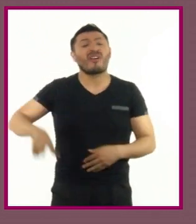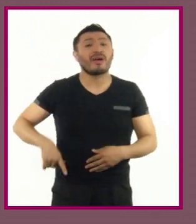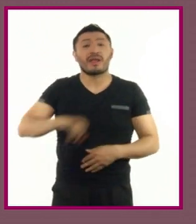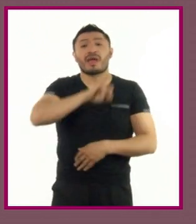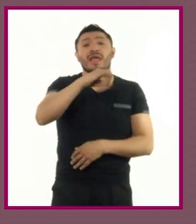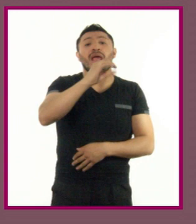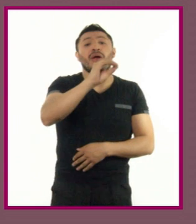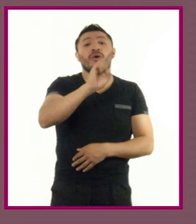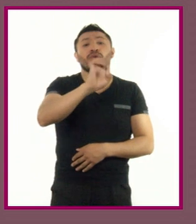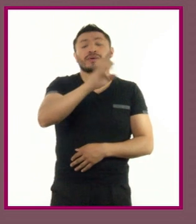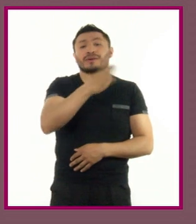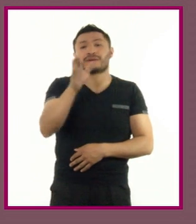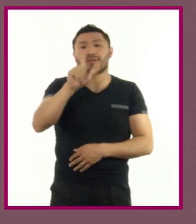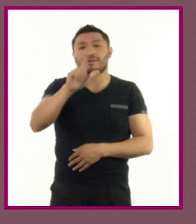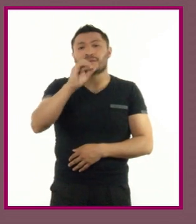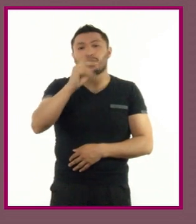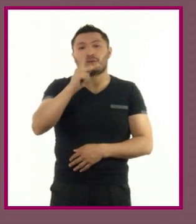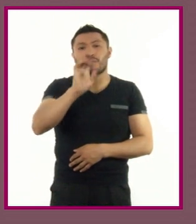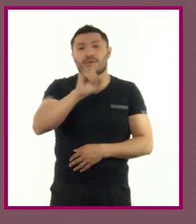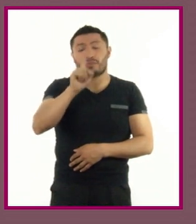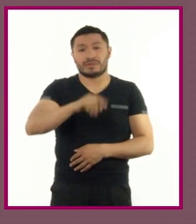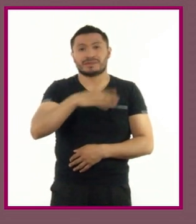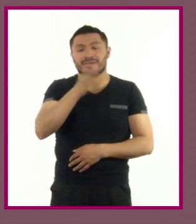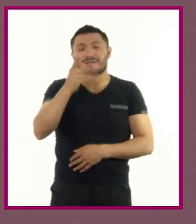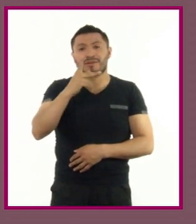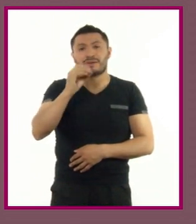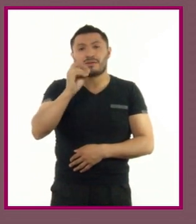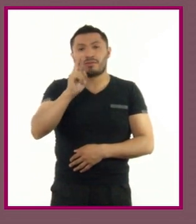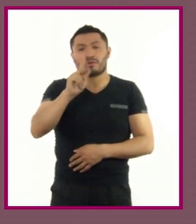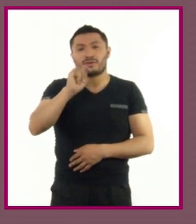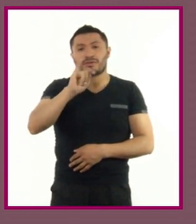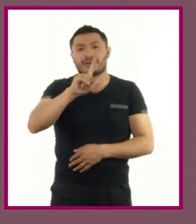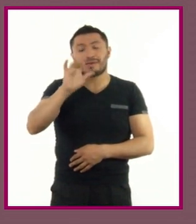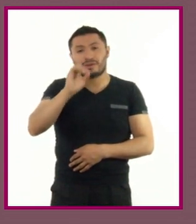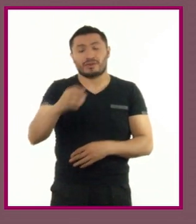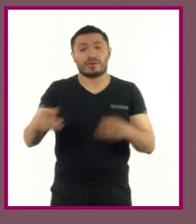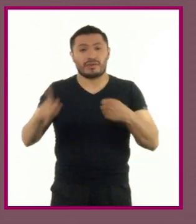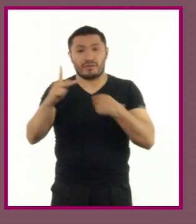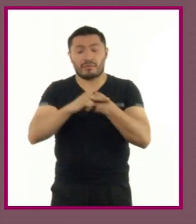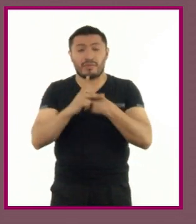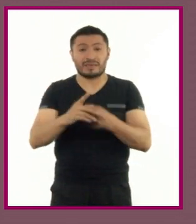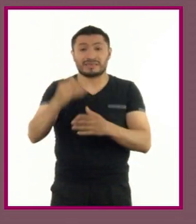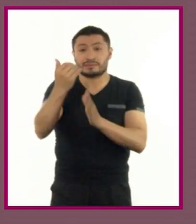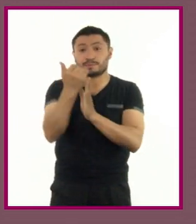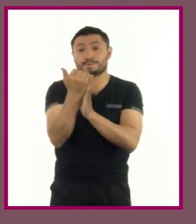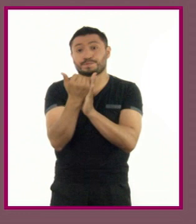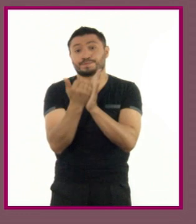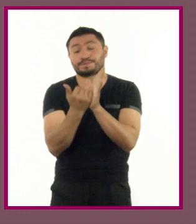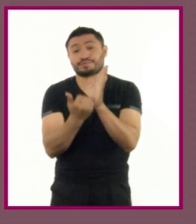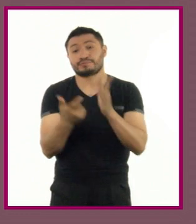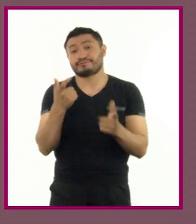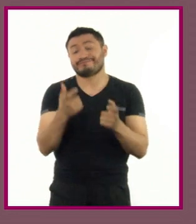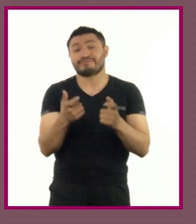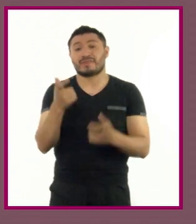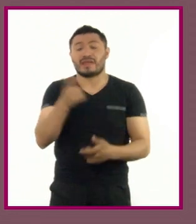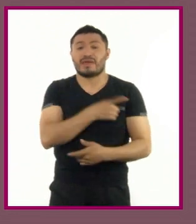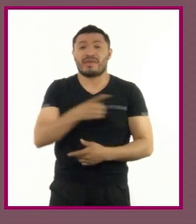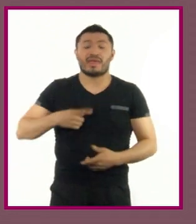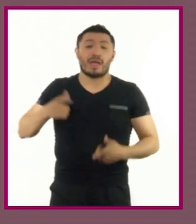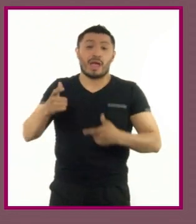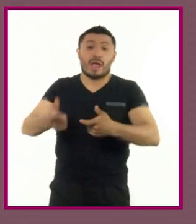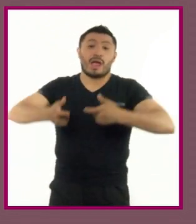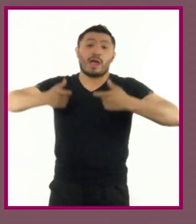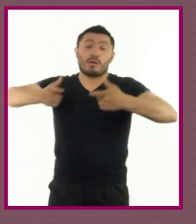José López Portillo. El país no crecía, estaba endeudado. La deuda se debió en